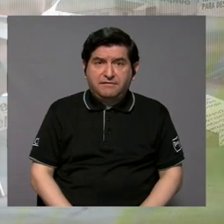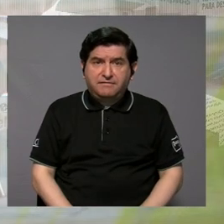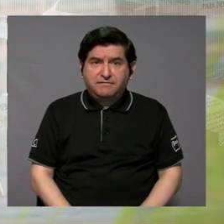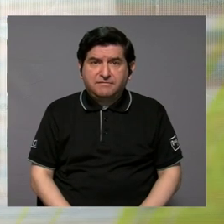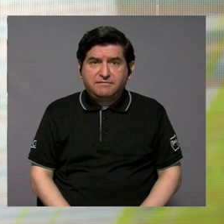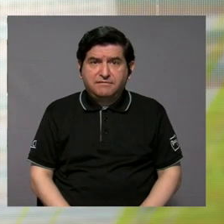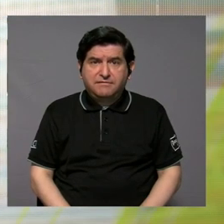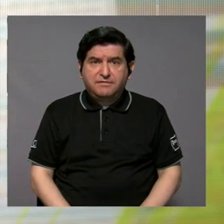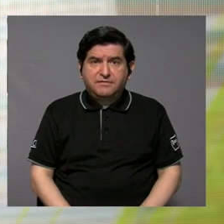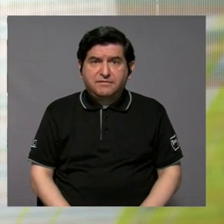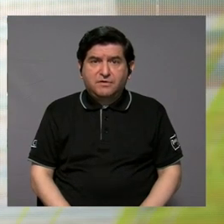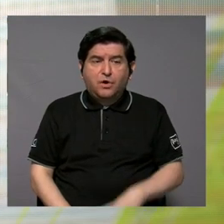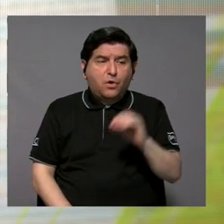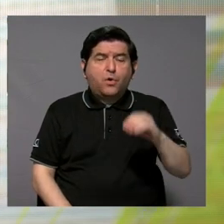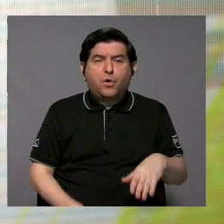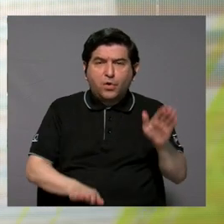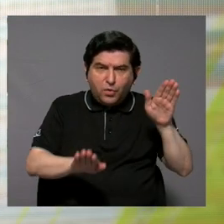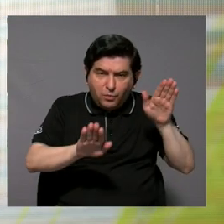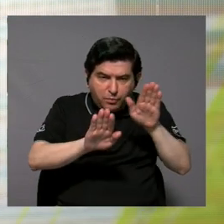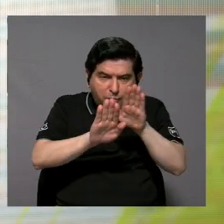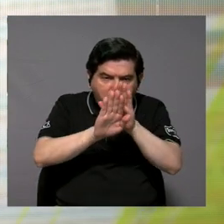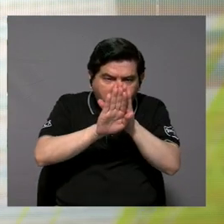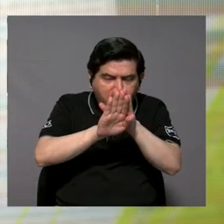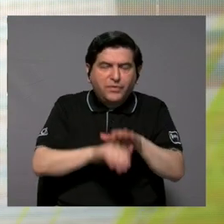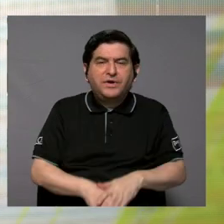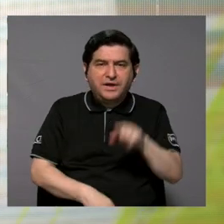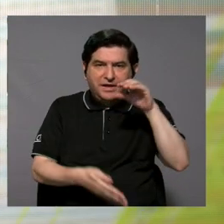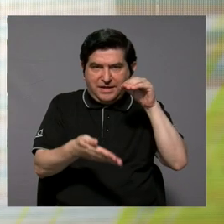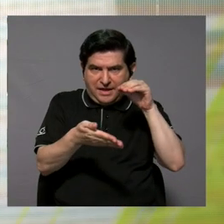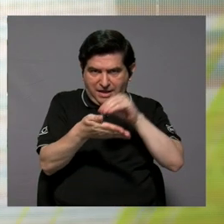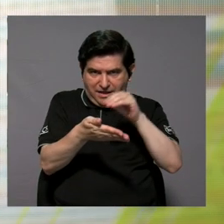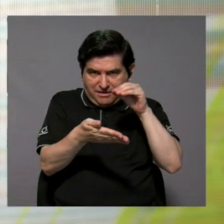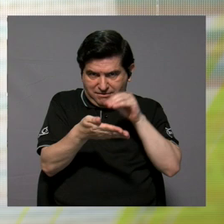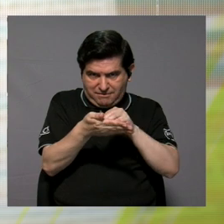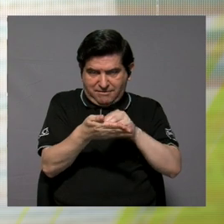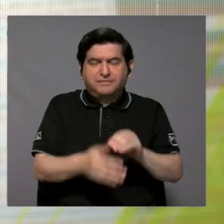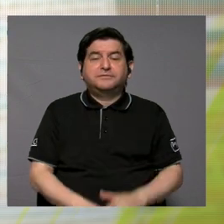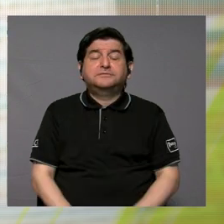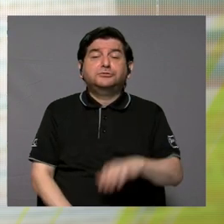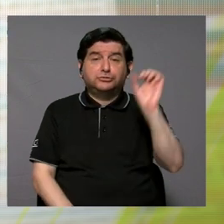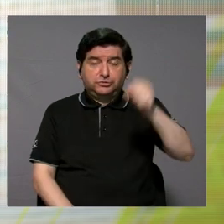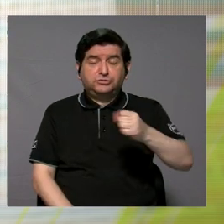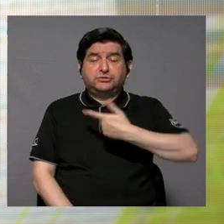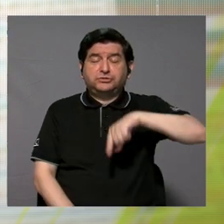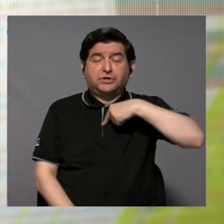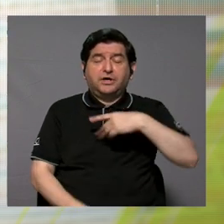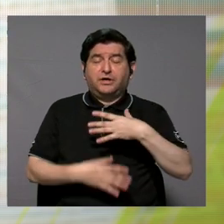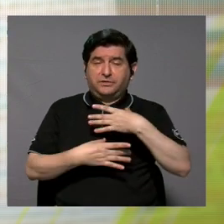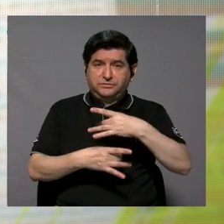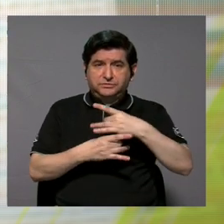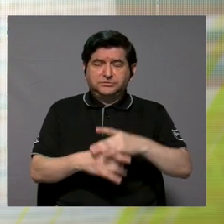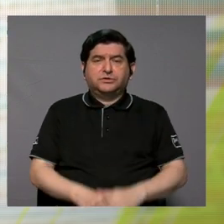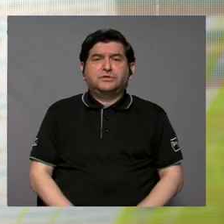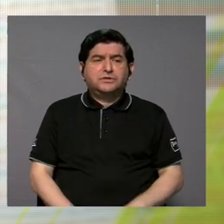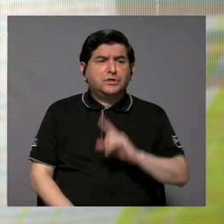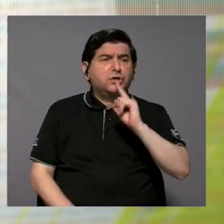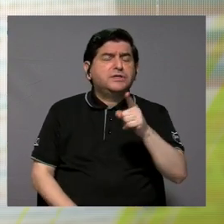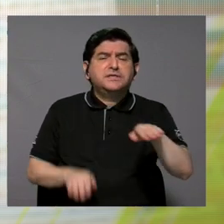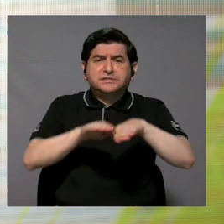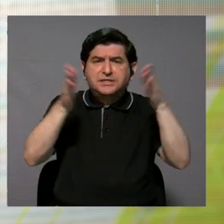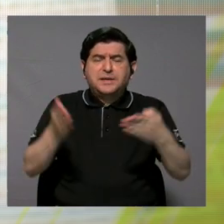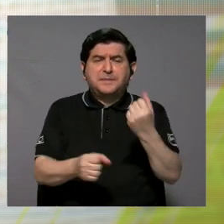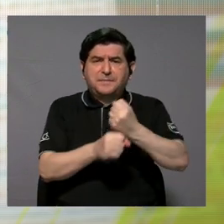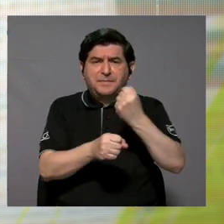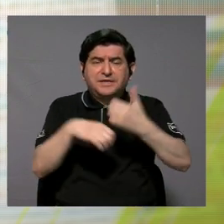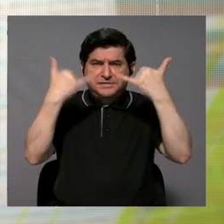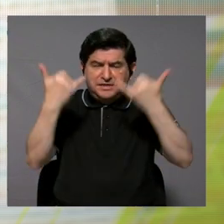o más bien tapar ese uh-huh. etiquetado frontal. Sí, incluso nos llama la atención que están diciendo que hay mesas de